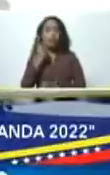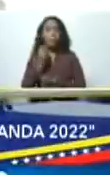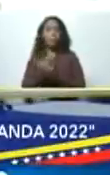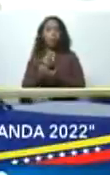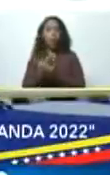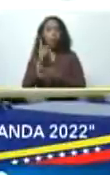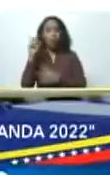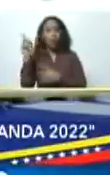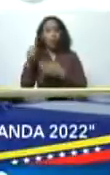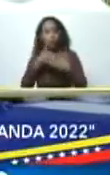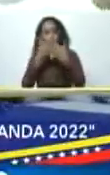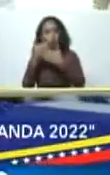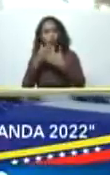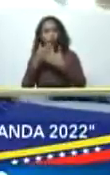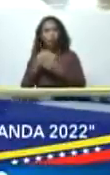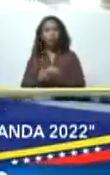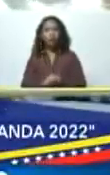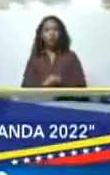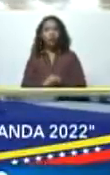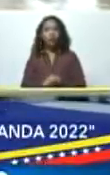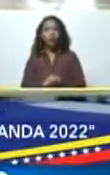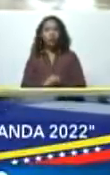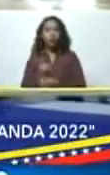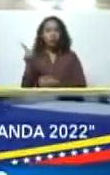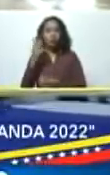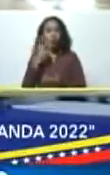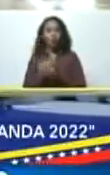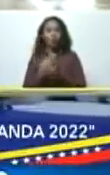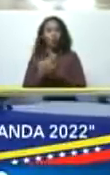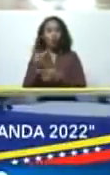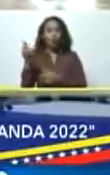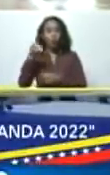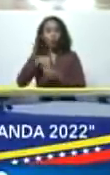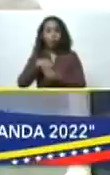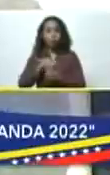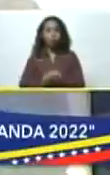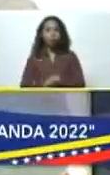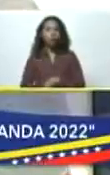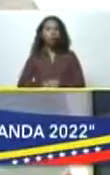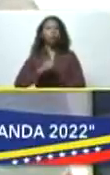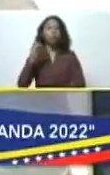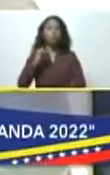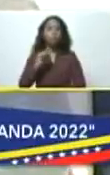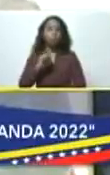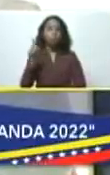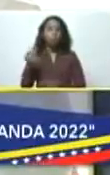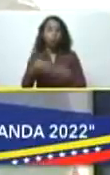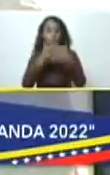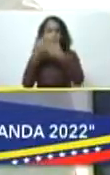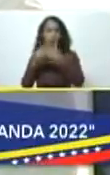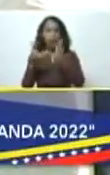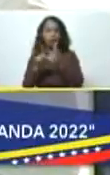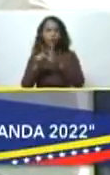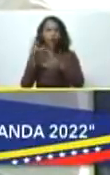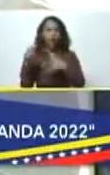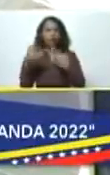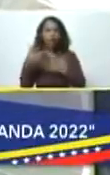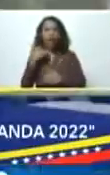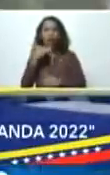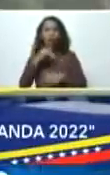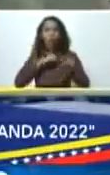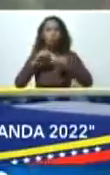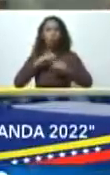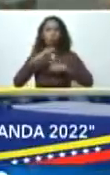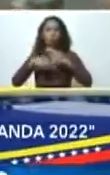Maturín? Sí, los guaritos, guariteros. ¿Tú eres de Maturín? Claro. Correcto, estudiaste en el liceo, y ahí en el liceo había algún